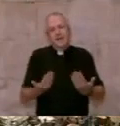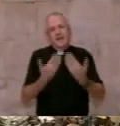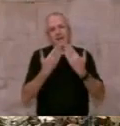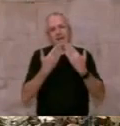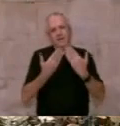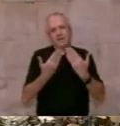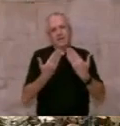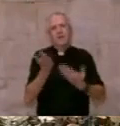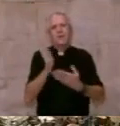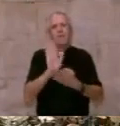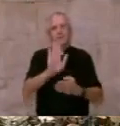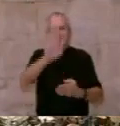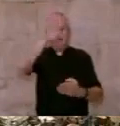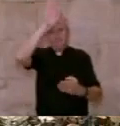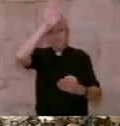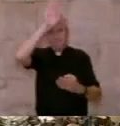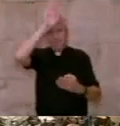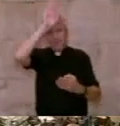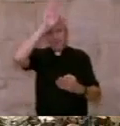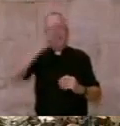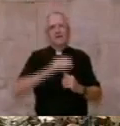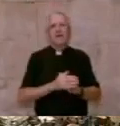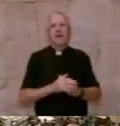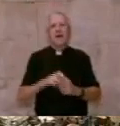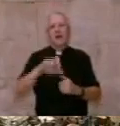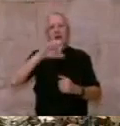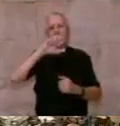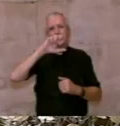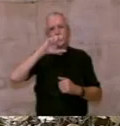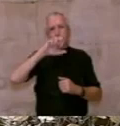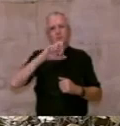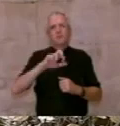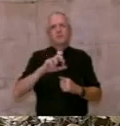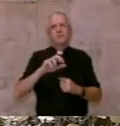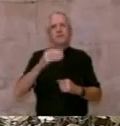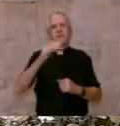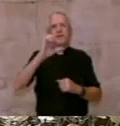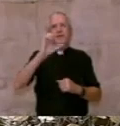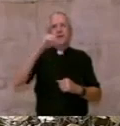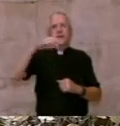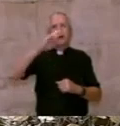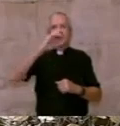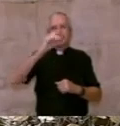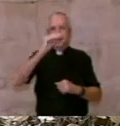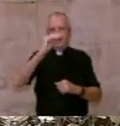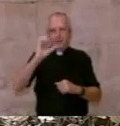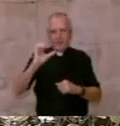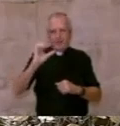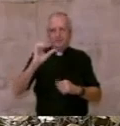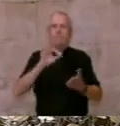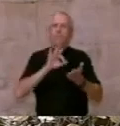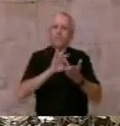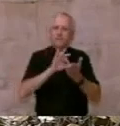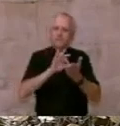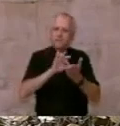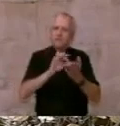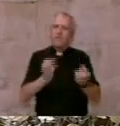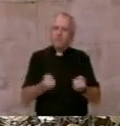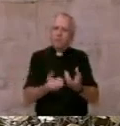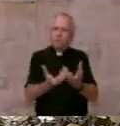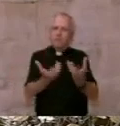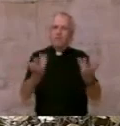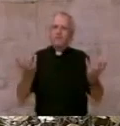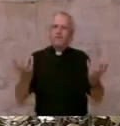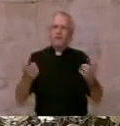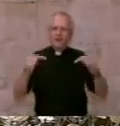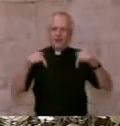nombre del Santo Padre, a su excelencia Monseñor Enrique Benavent Vidal, por el servicio fructífero